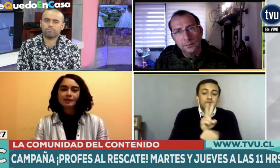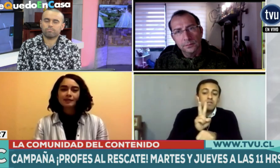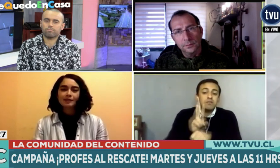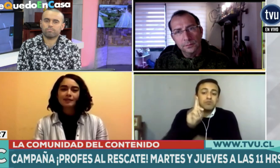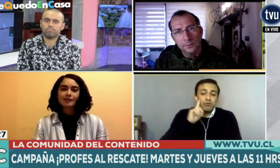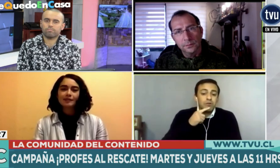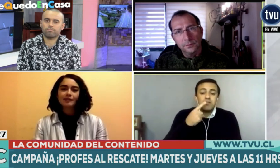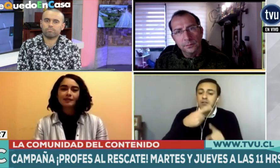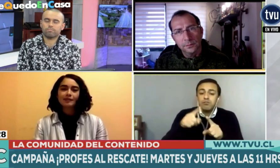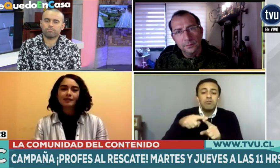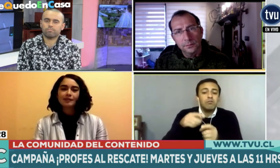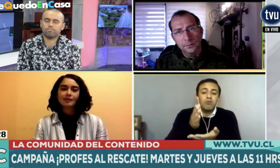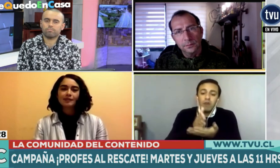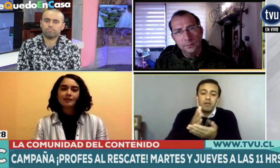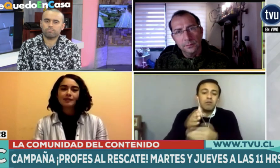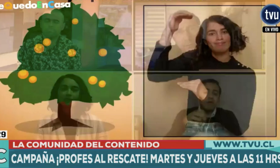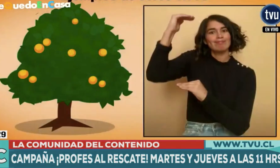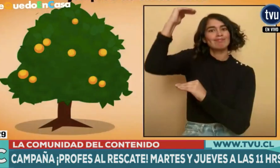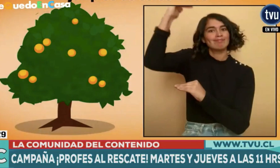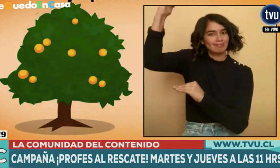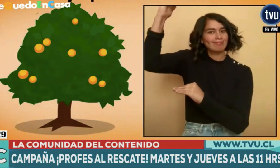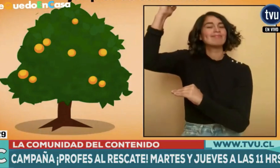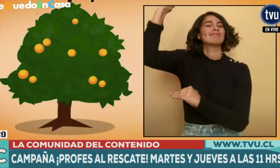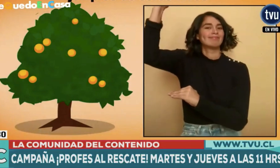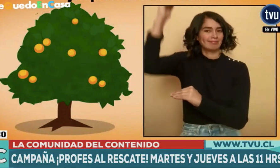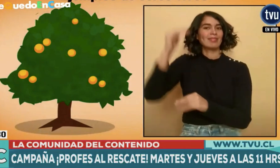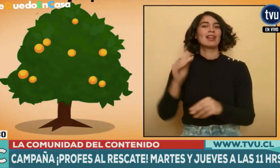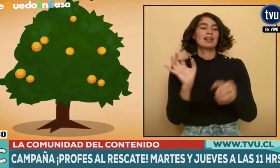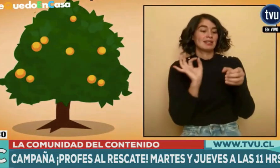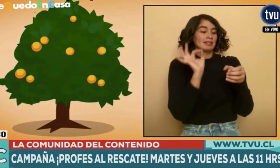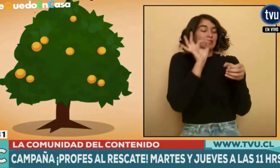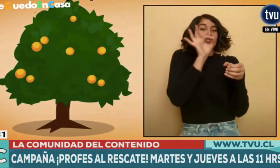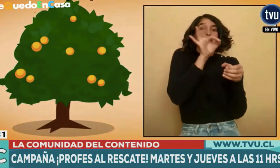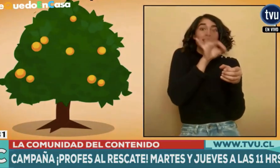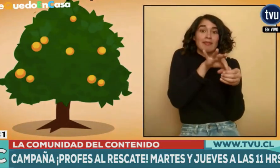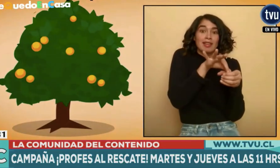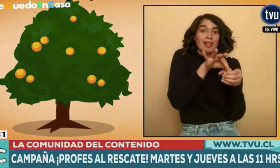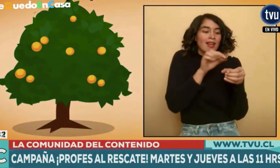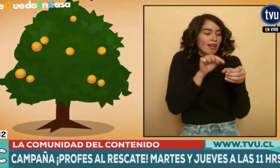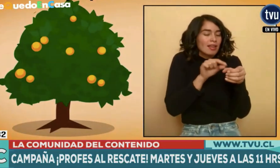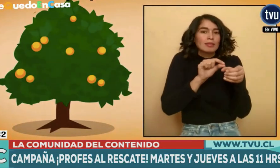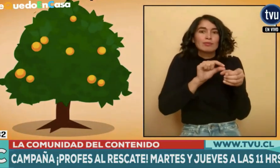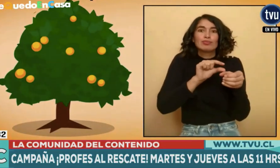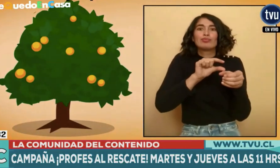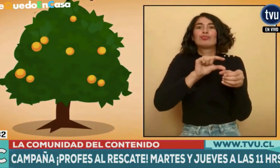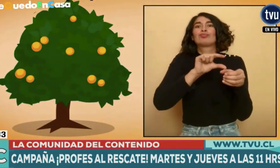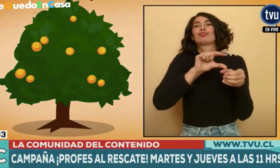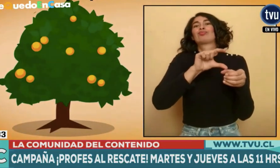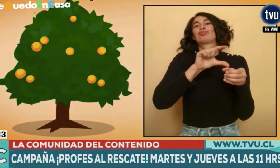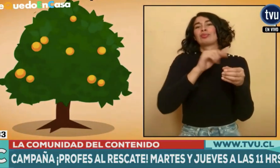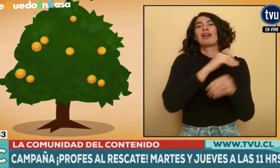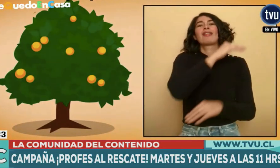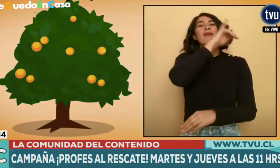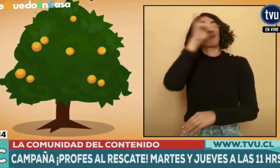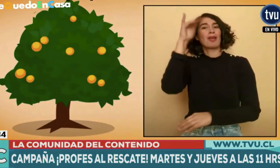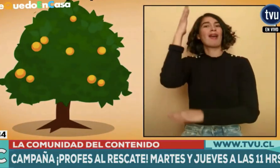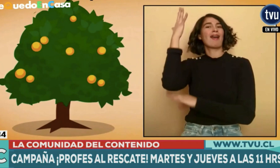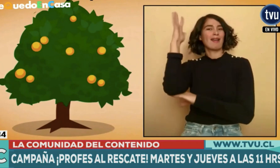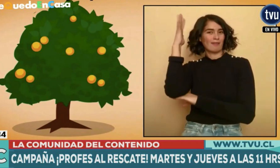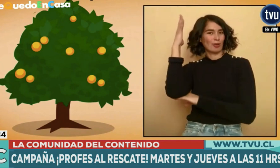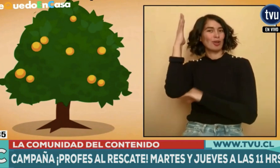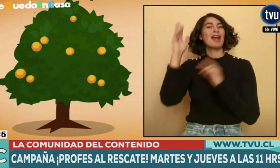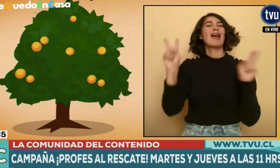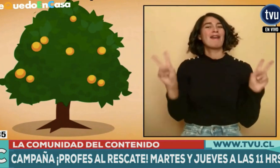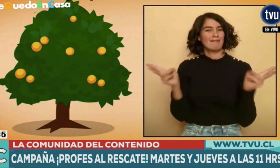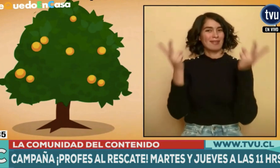docentes sordos en distintos colegios a nivel nacional. Enfocados también en sus estudiantes sordos. Hoy día, frente a la situación